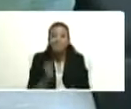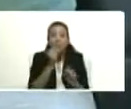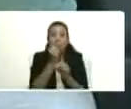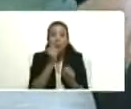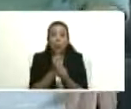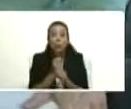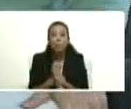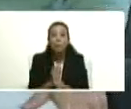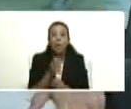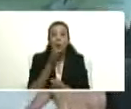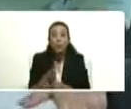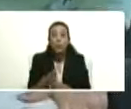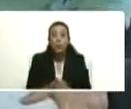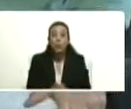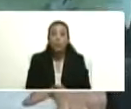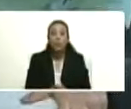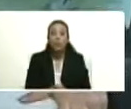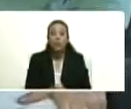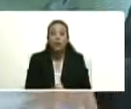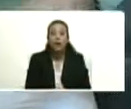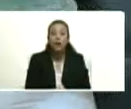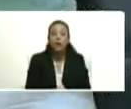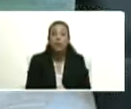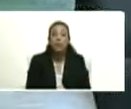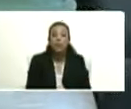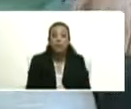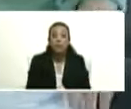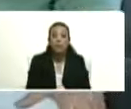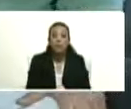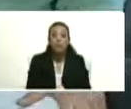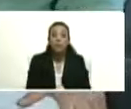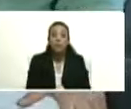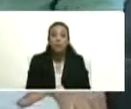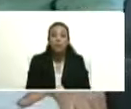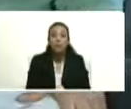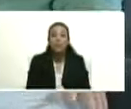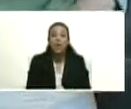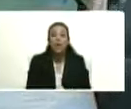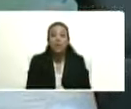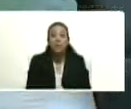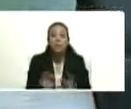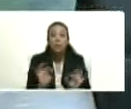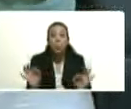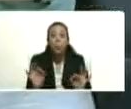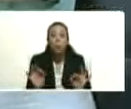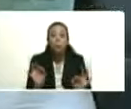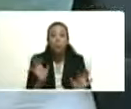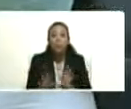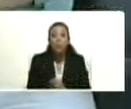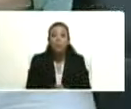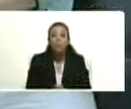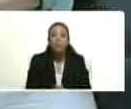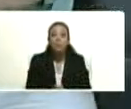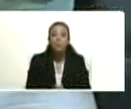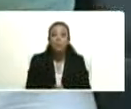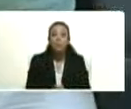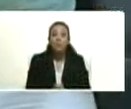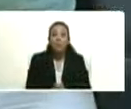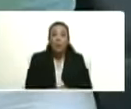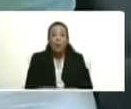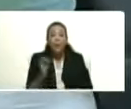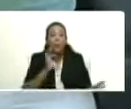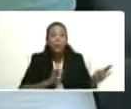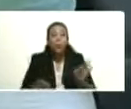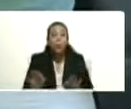tienen prácticamente plantas en muchos sitios en el planeta, y eso nos va a permitir a nosotros en Venezuela